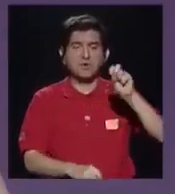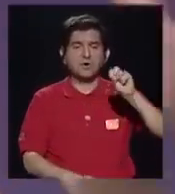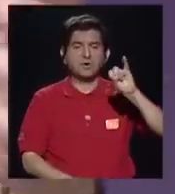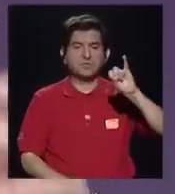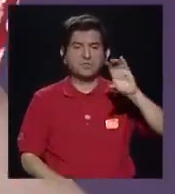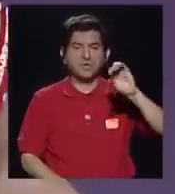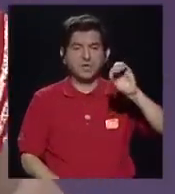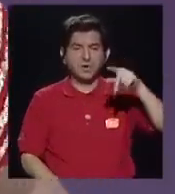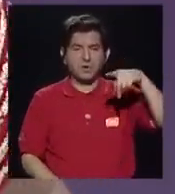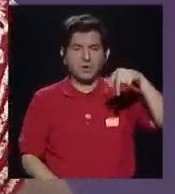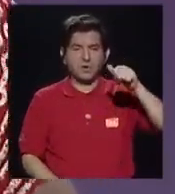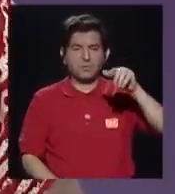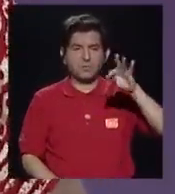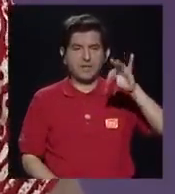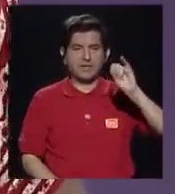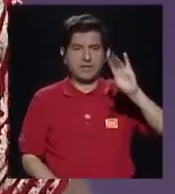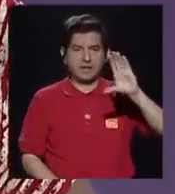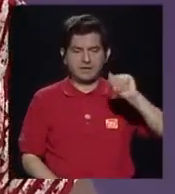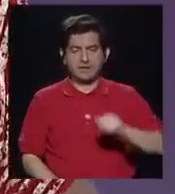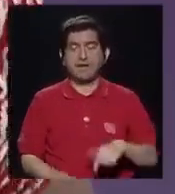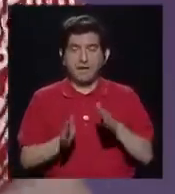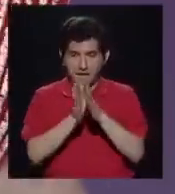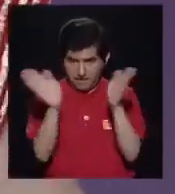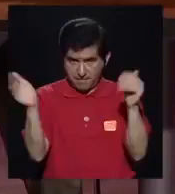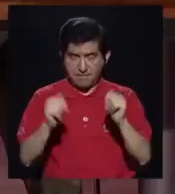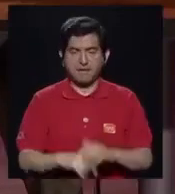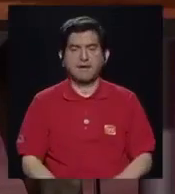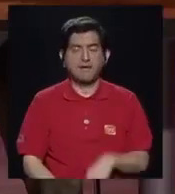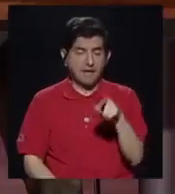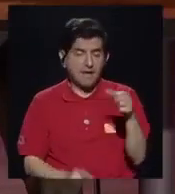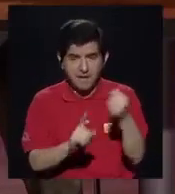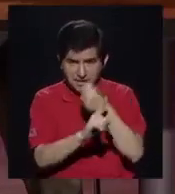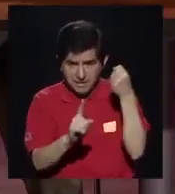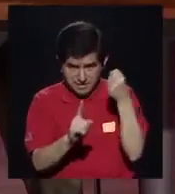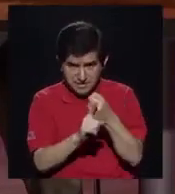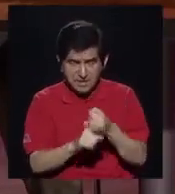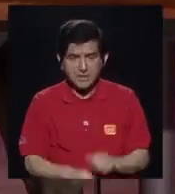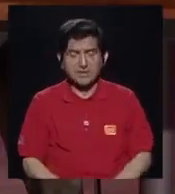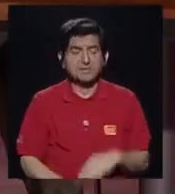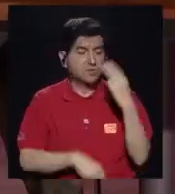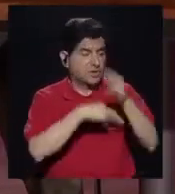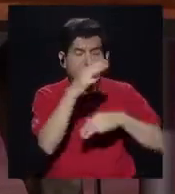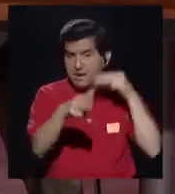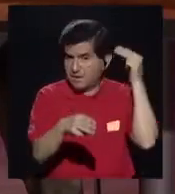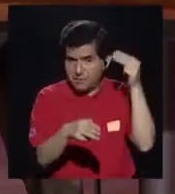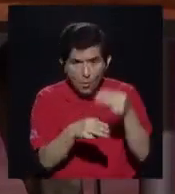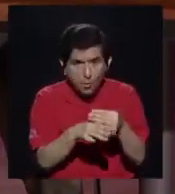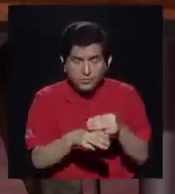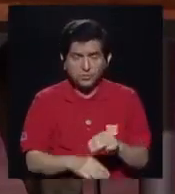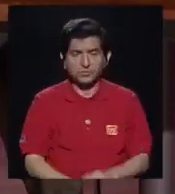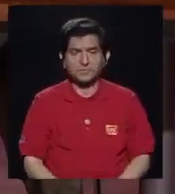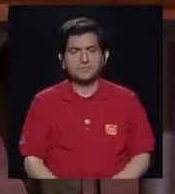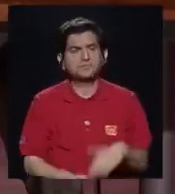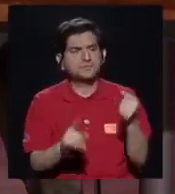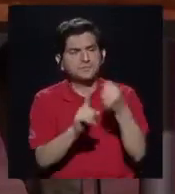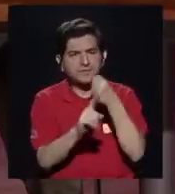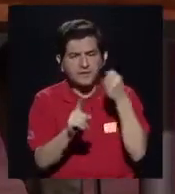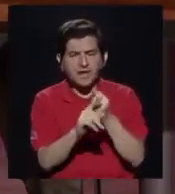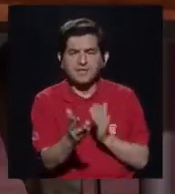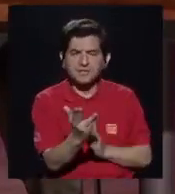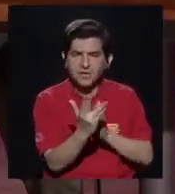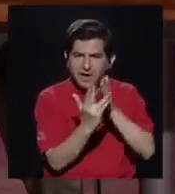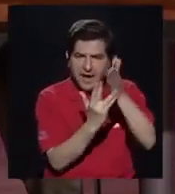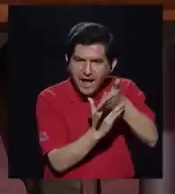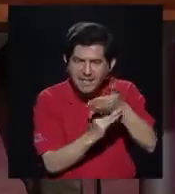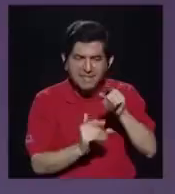Entonces eso en general ahora esa agresión es una agresión al mundo esa agresión por medio